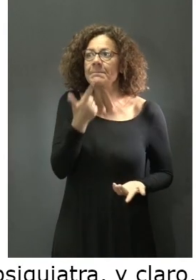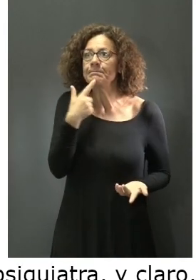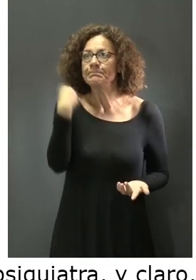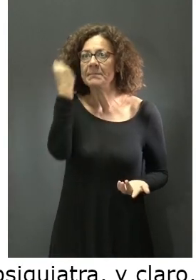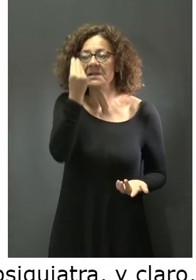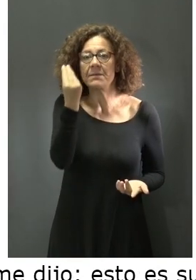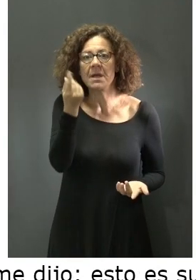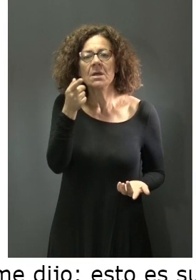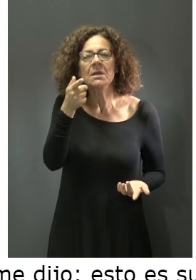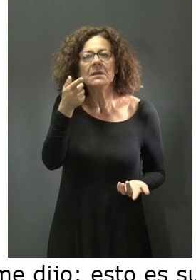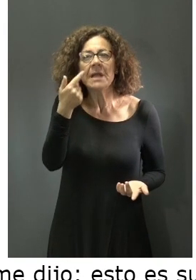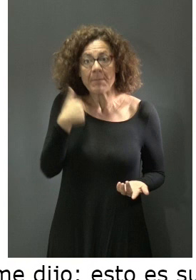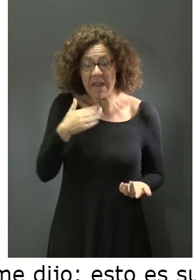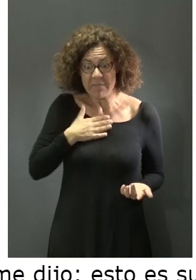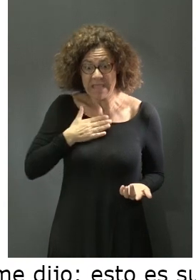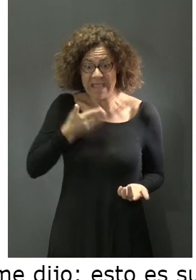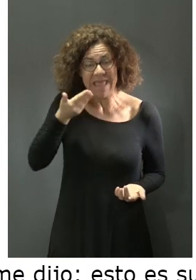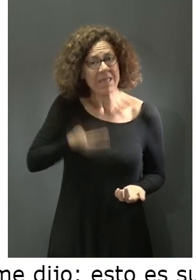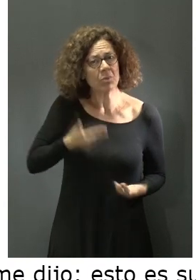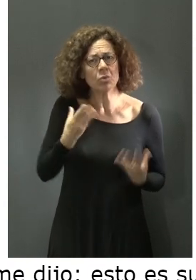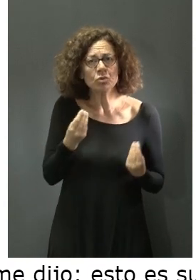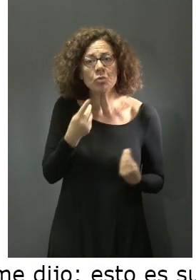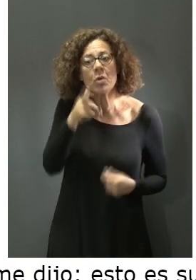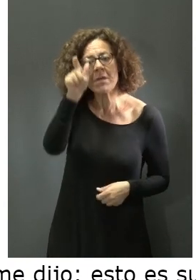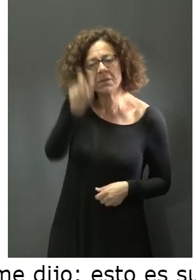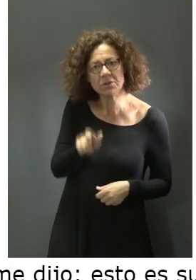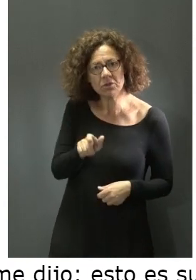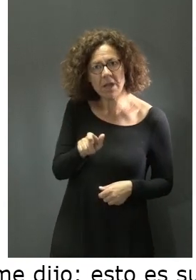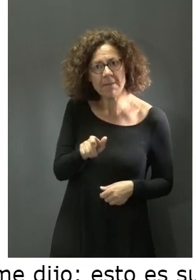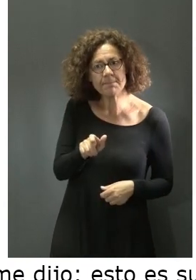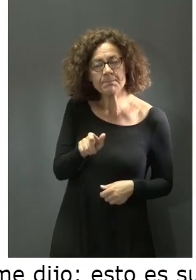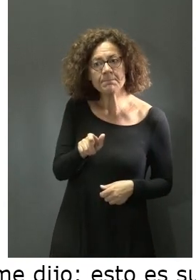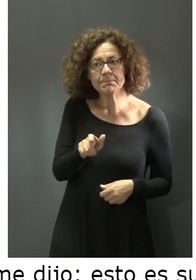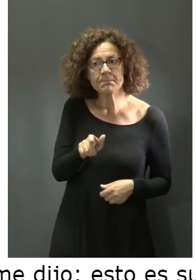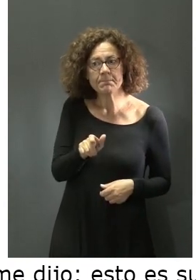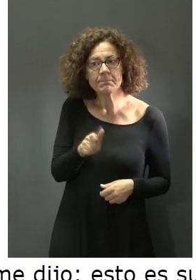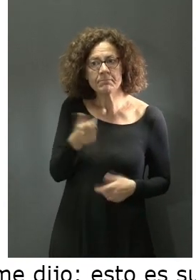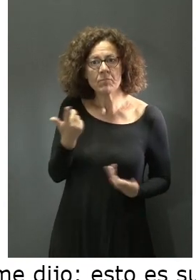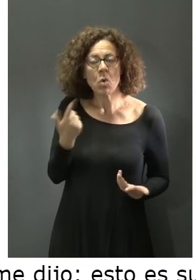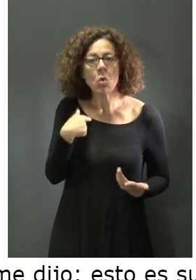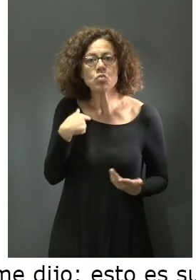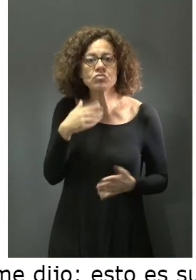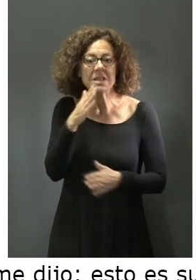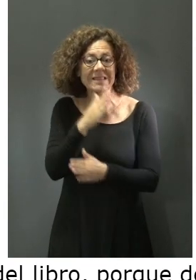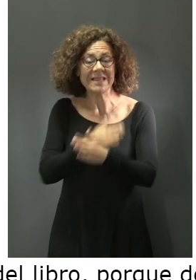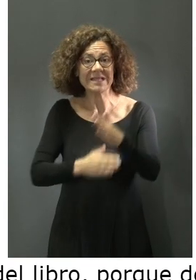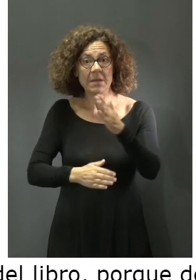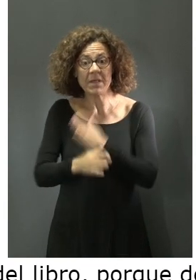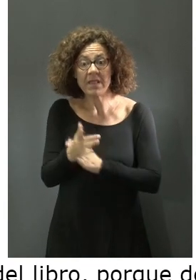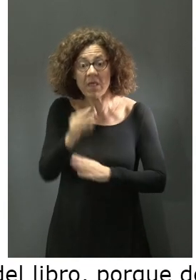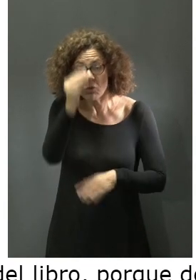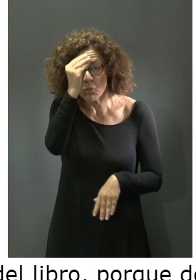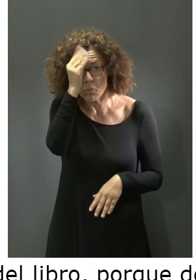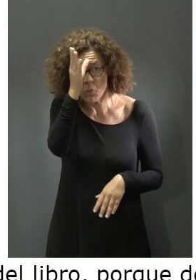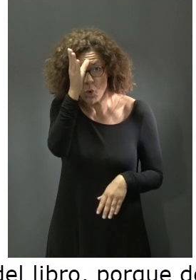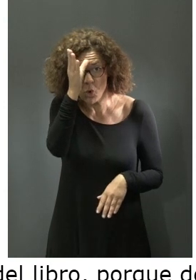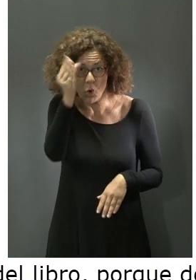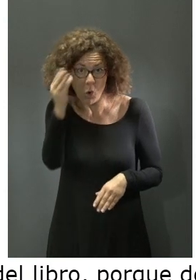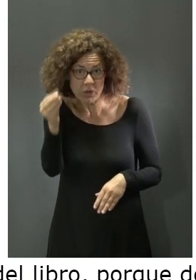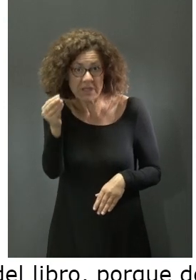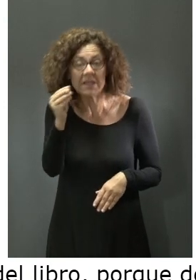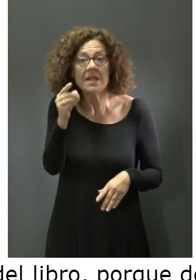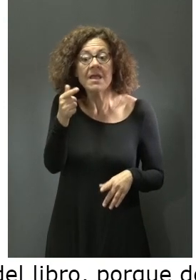mí, o sea, no sabes lo importante que es para mí que venga una persona con una discapacidad cognitiva